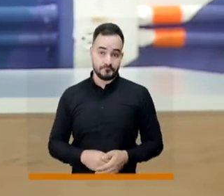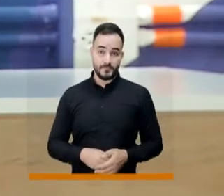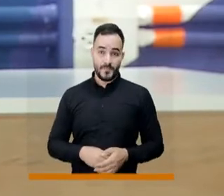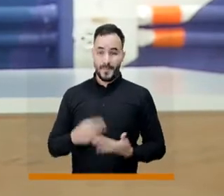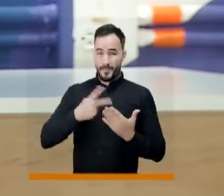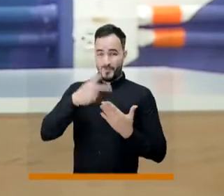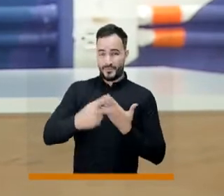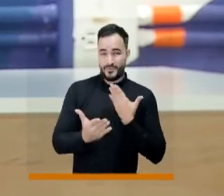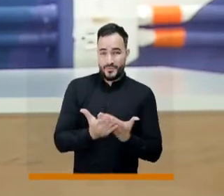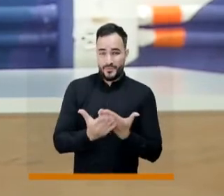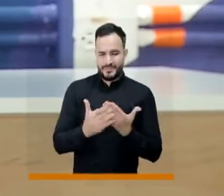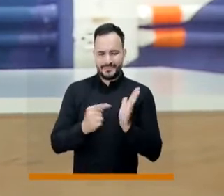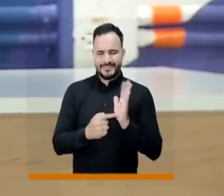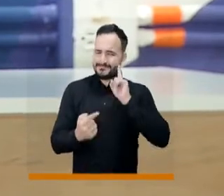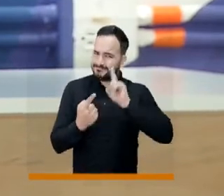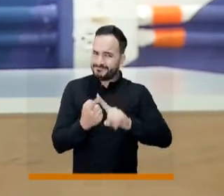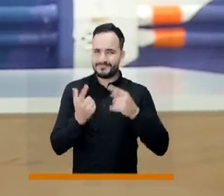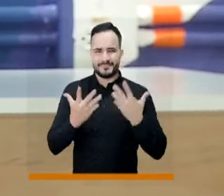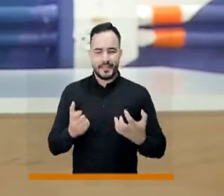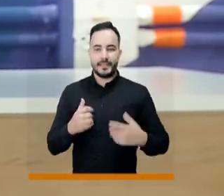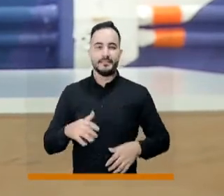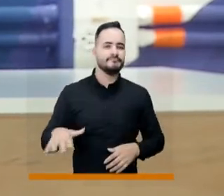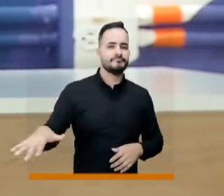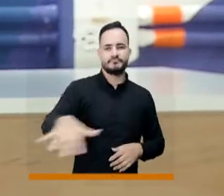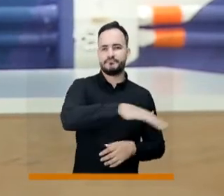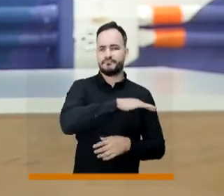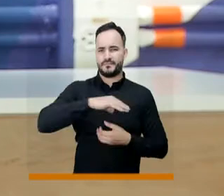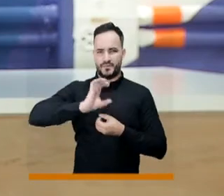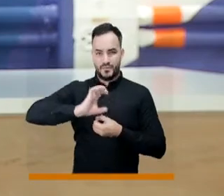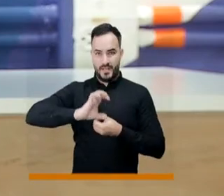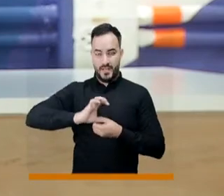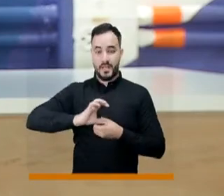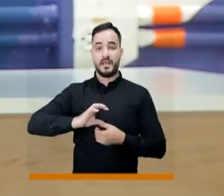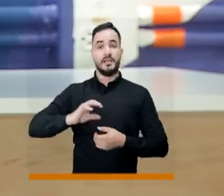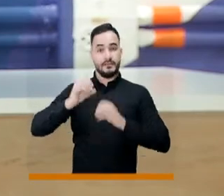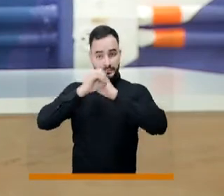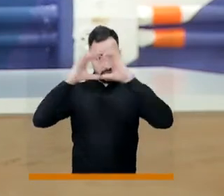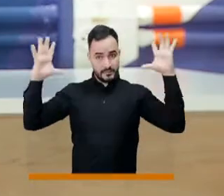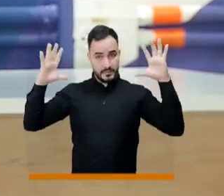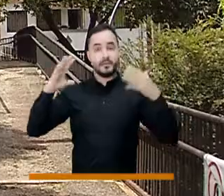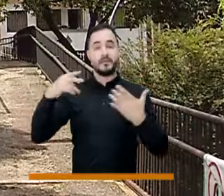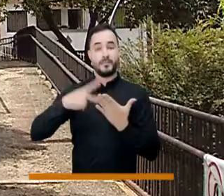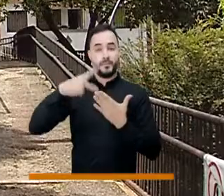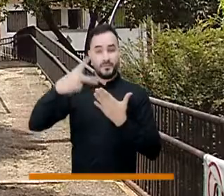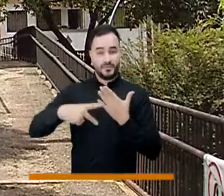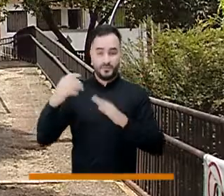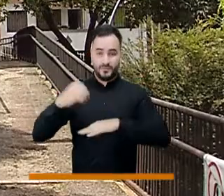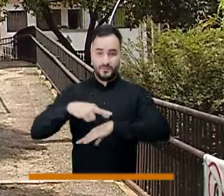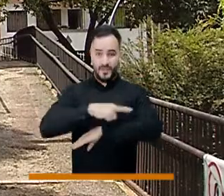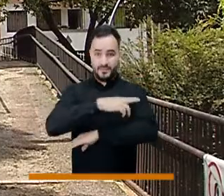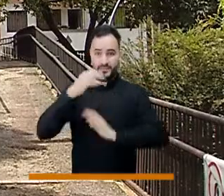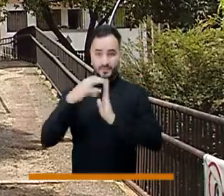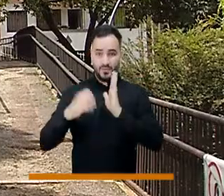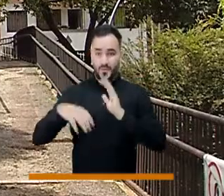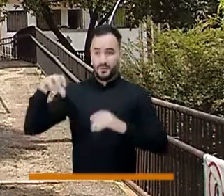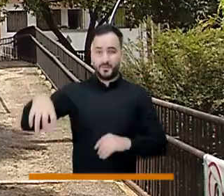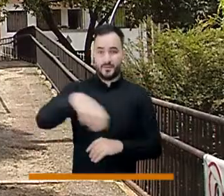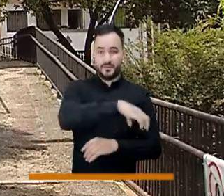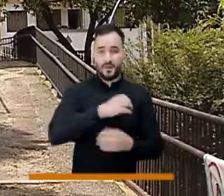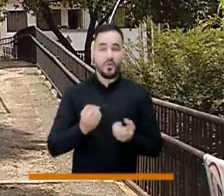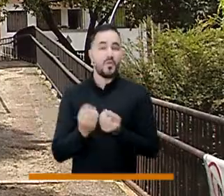los coworking y digamos el objetivo que busca el proyecto de acuerdo es precisamente en la ciudad y desde los